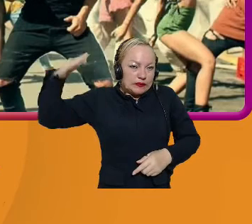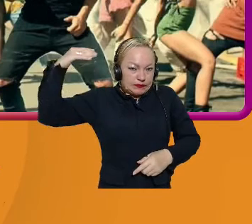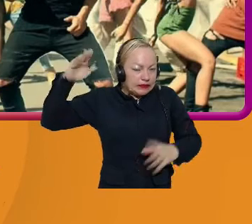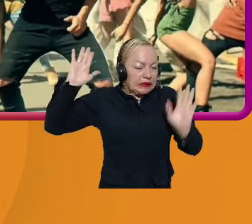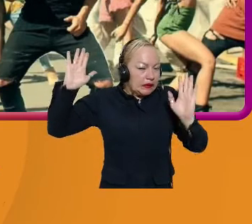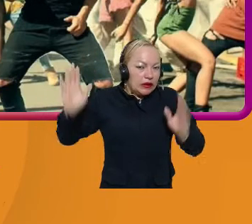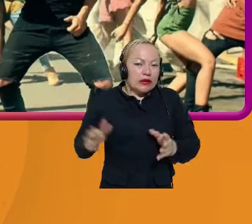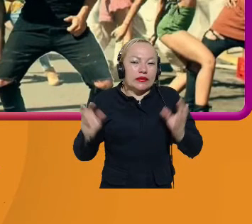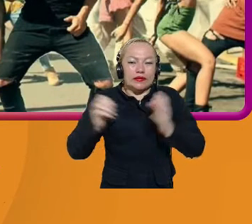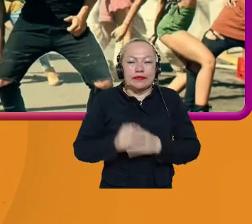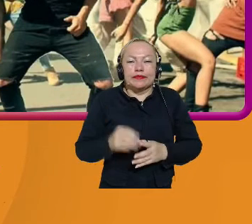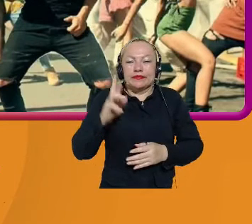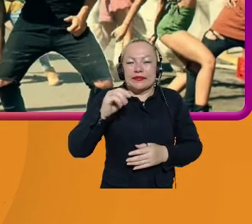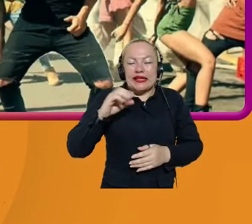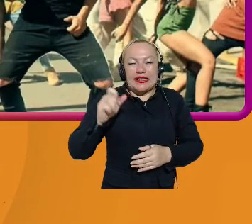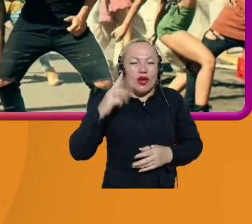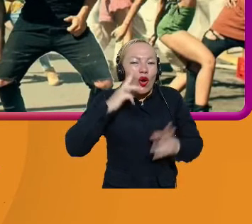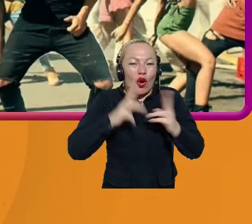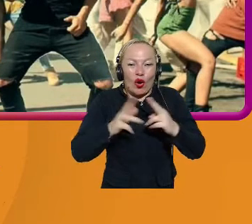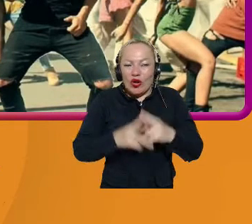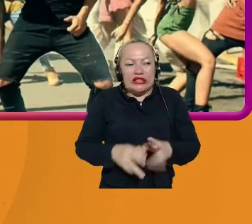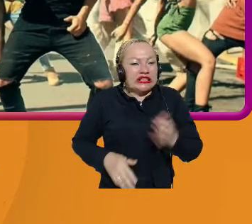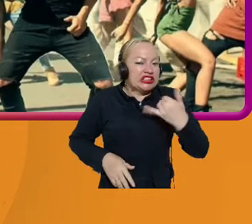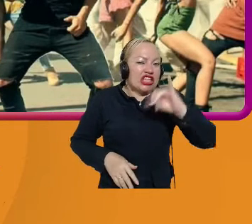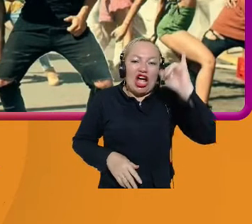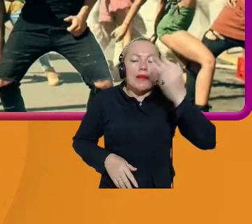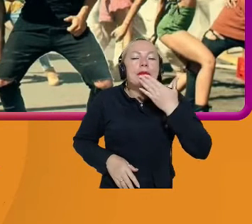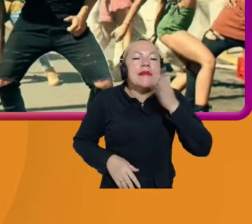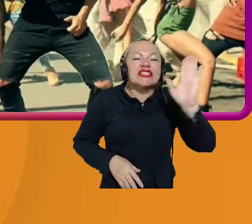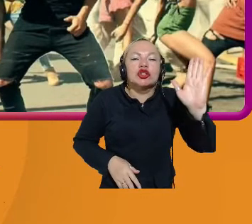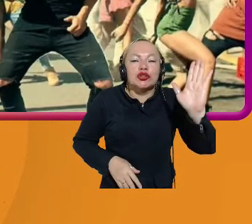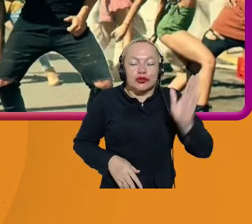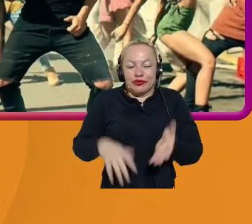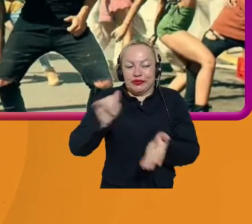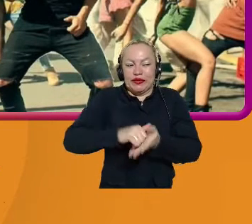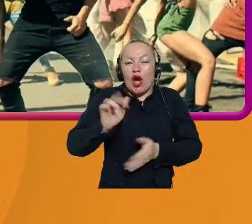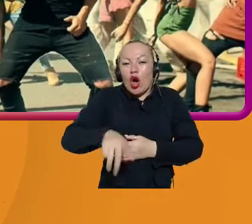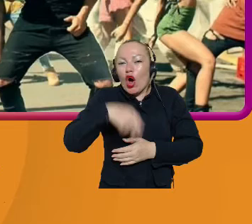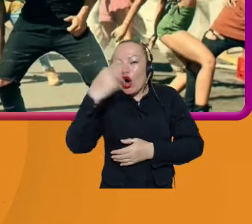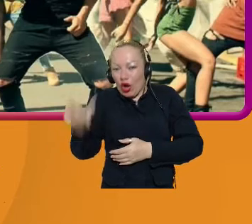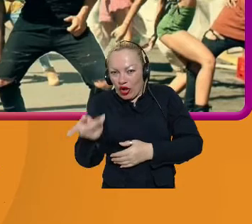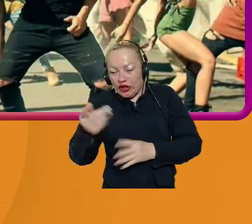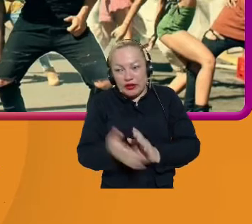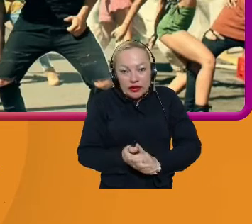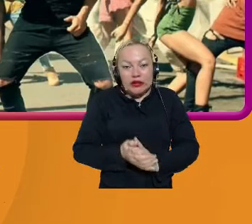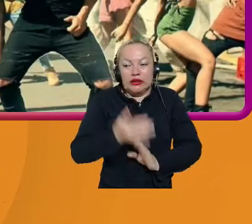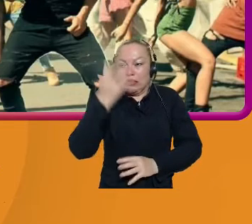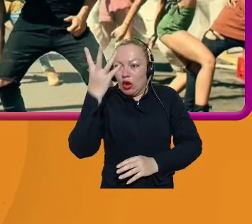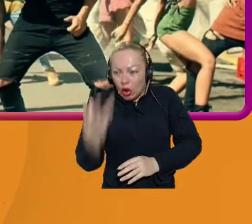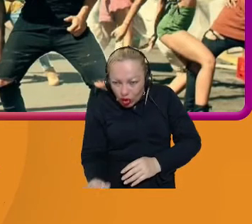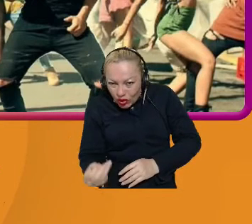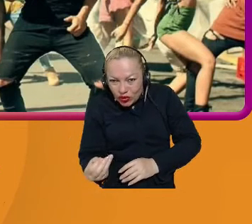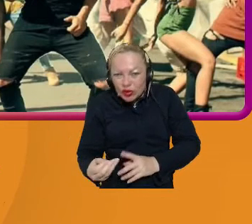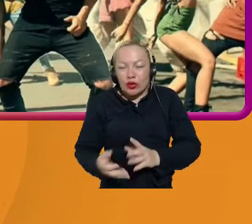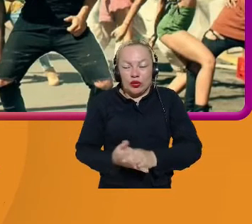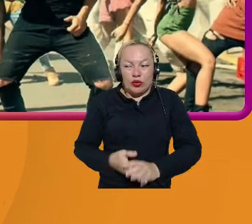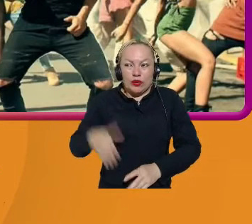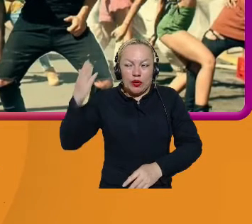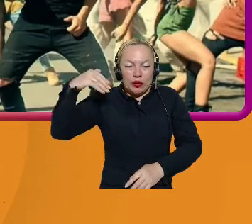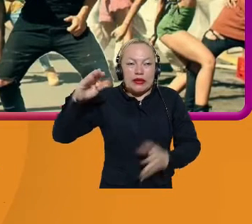señor Rico, que ya no está tan vigente. Ya no tienen tanta fuerza agrupaciones de hace un tiempo